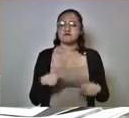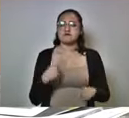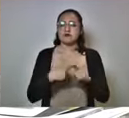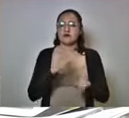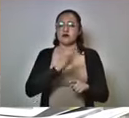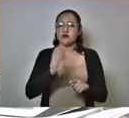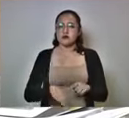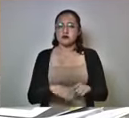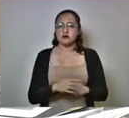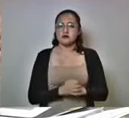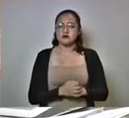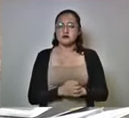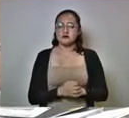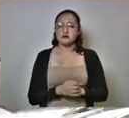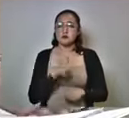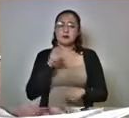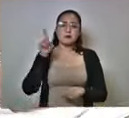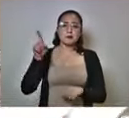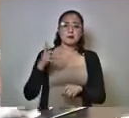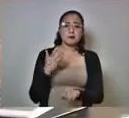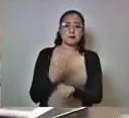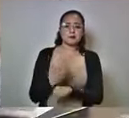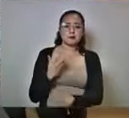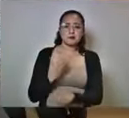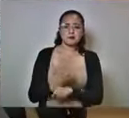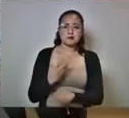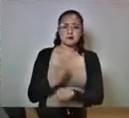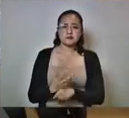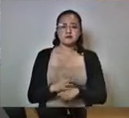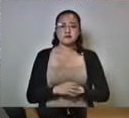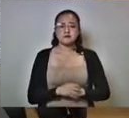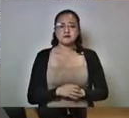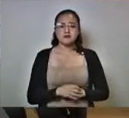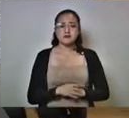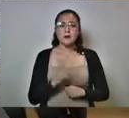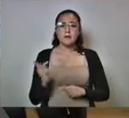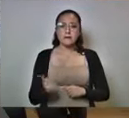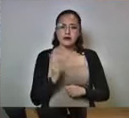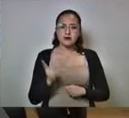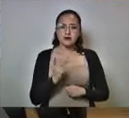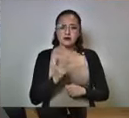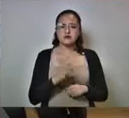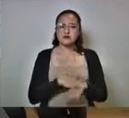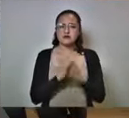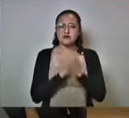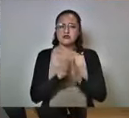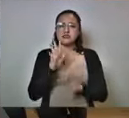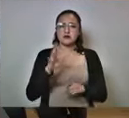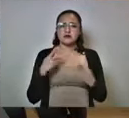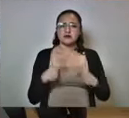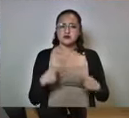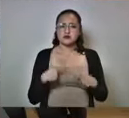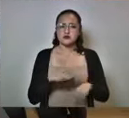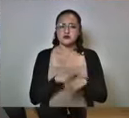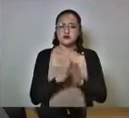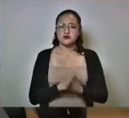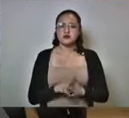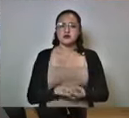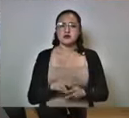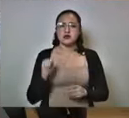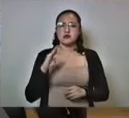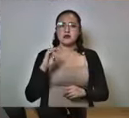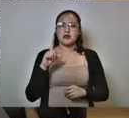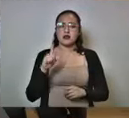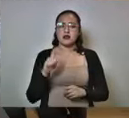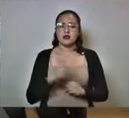han fallecido en el extranjero. Gracias. ¿Preguntas, Verónica? 5. Empezamos con Abel Cuapa, el